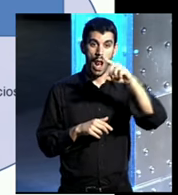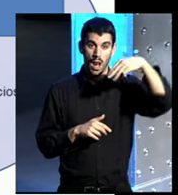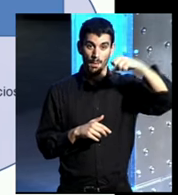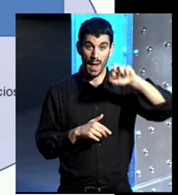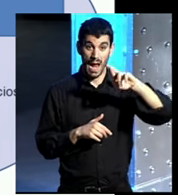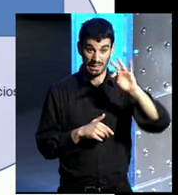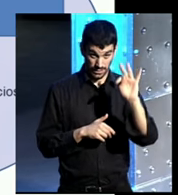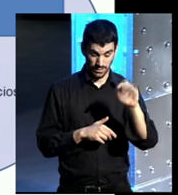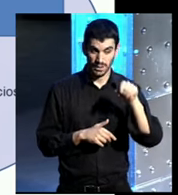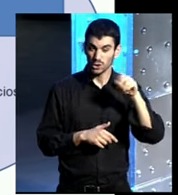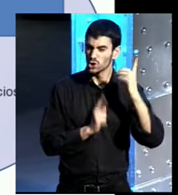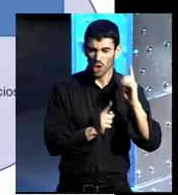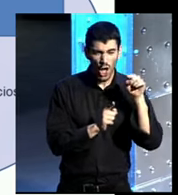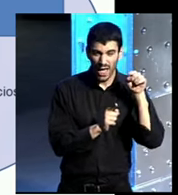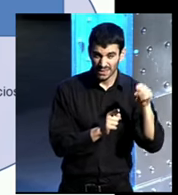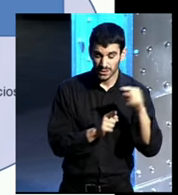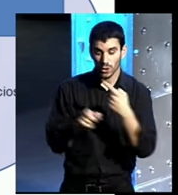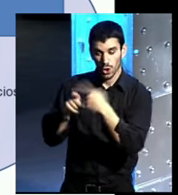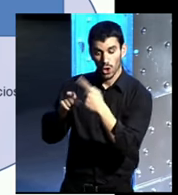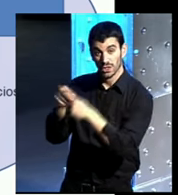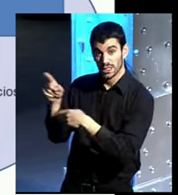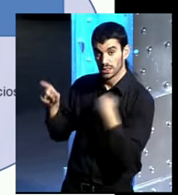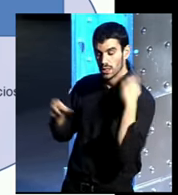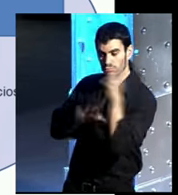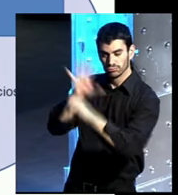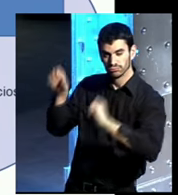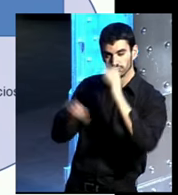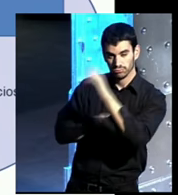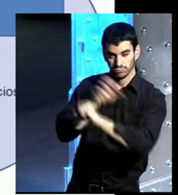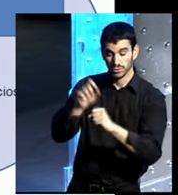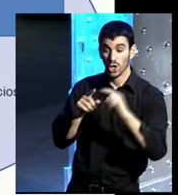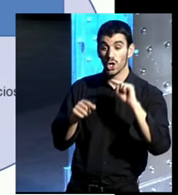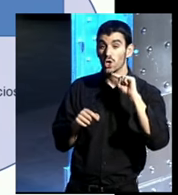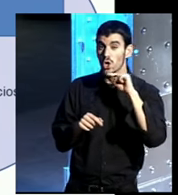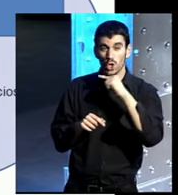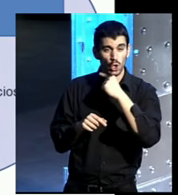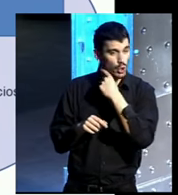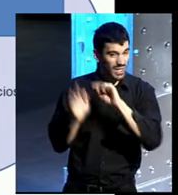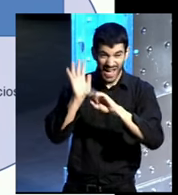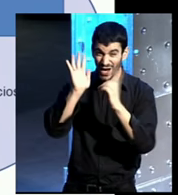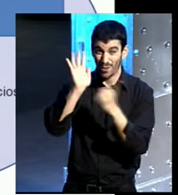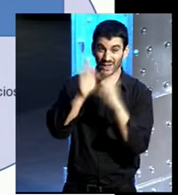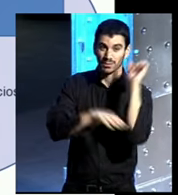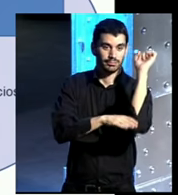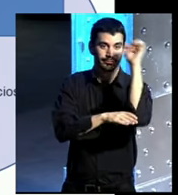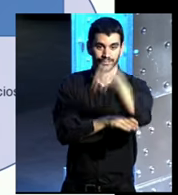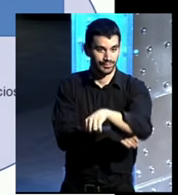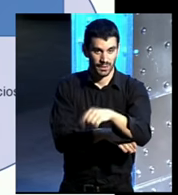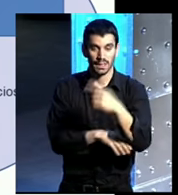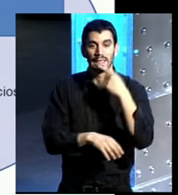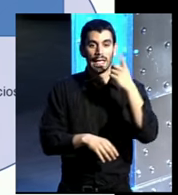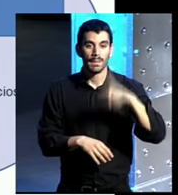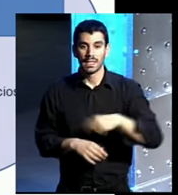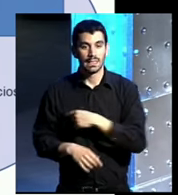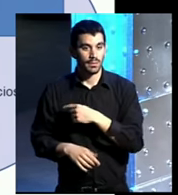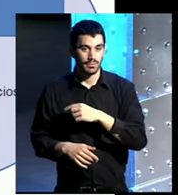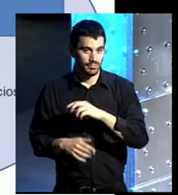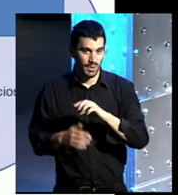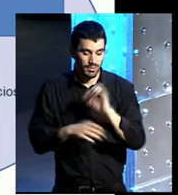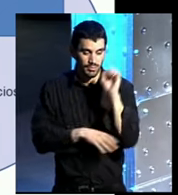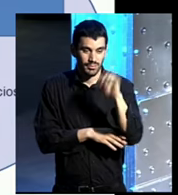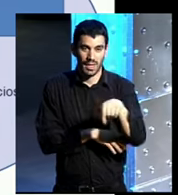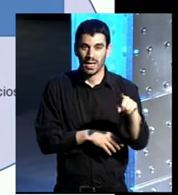Inglaterra. Esto podría significar que el director de compras de Walmart pues tiene mucho poder para poder influir en el tema del